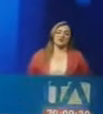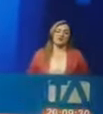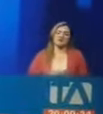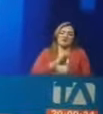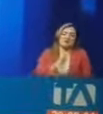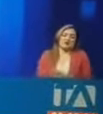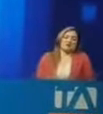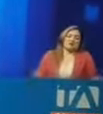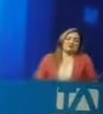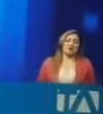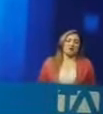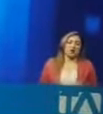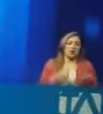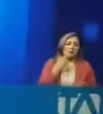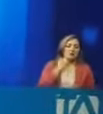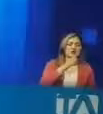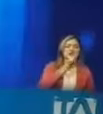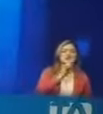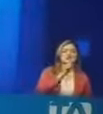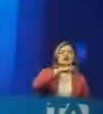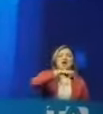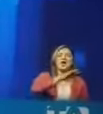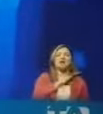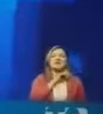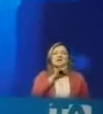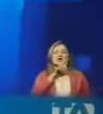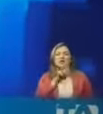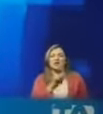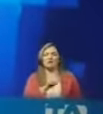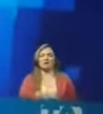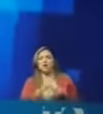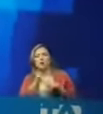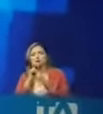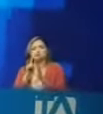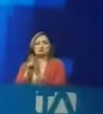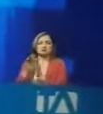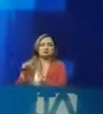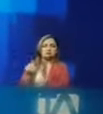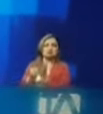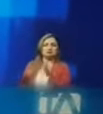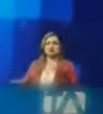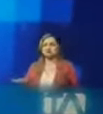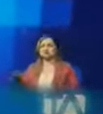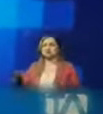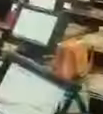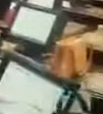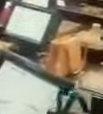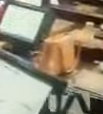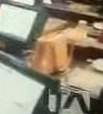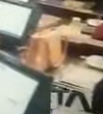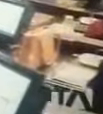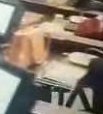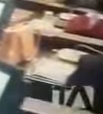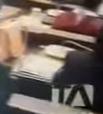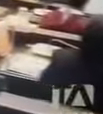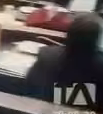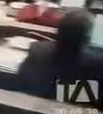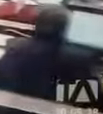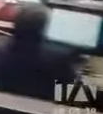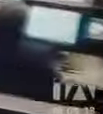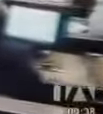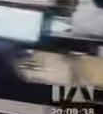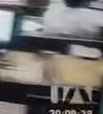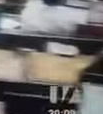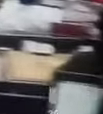producido una irregularidad. Unos dicen que es Virgilio Saquicela, otros han presentado acciones legales. En este momento está en el limbo la Asamblea. Sin embargo, la bancada del BAN